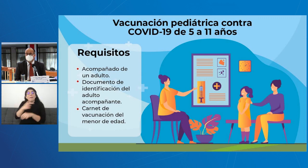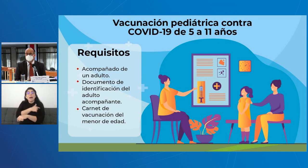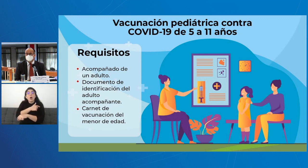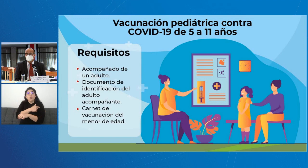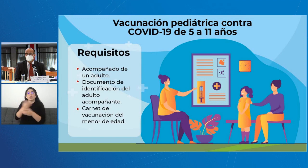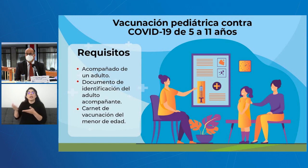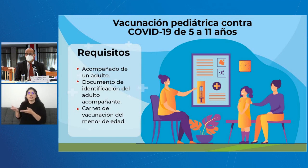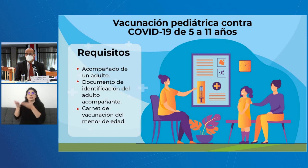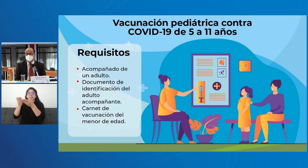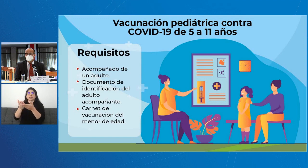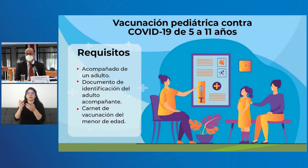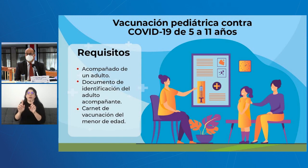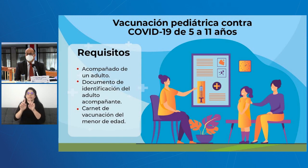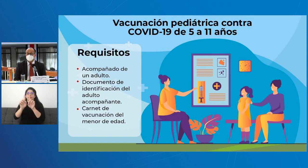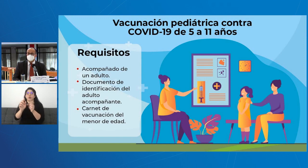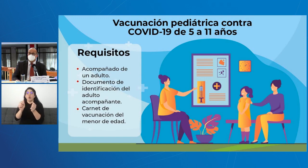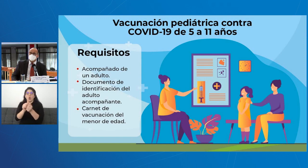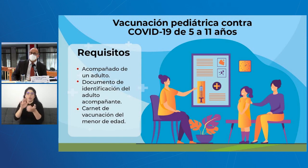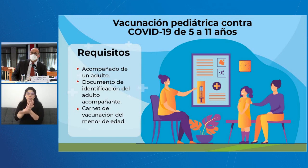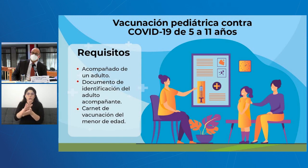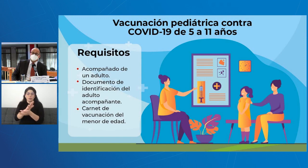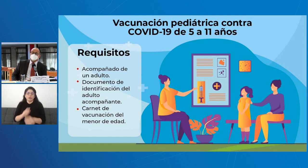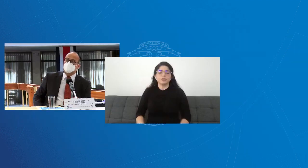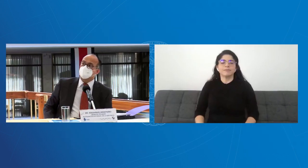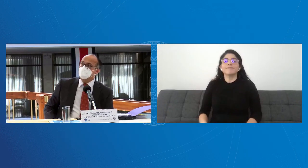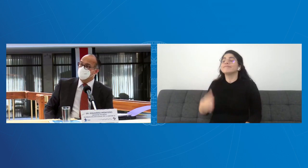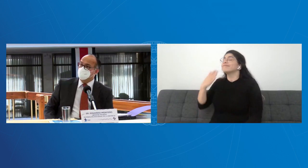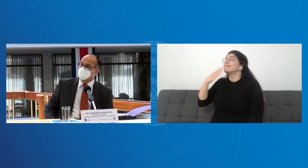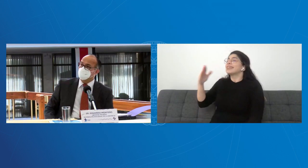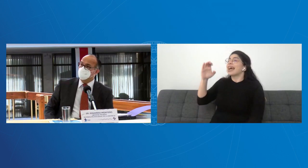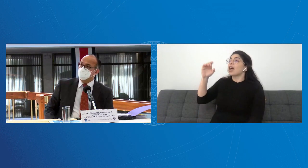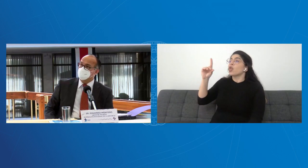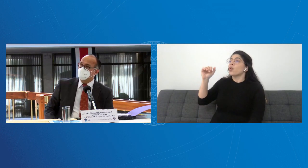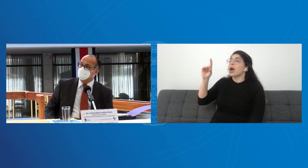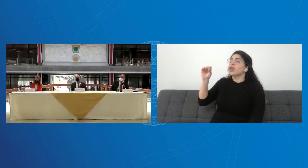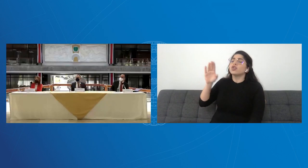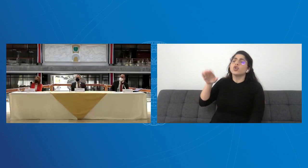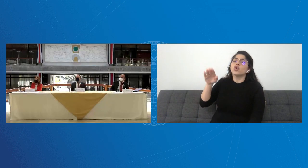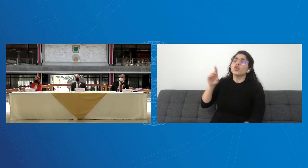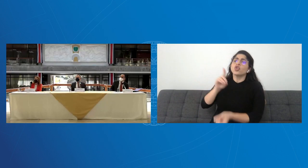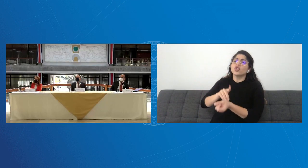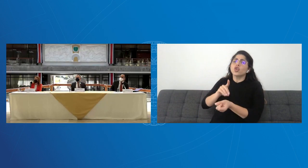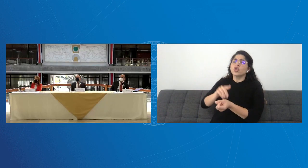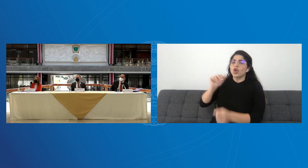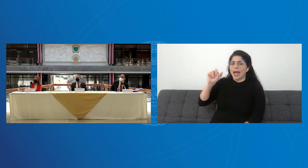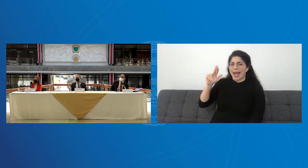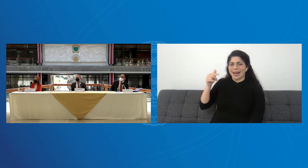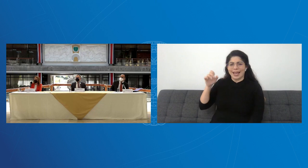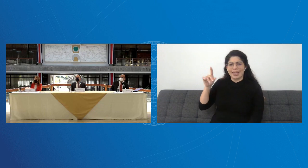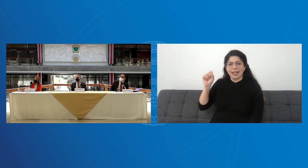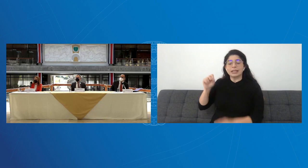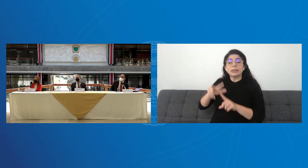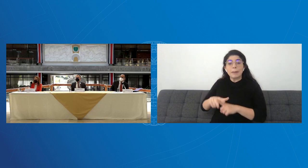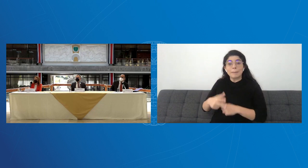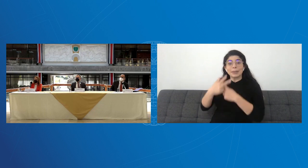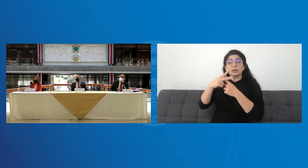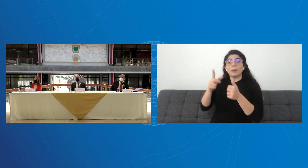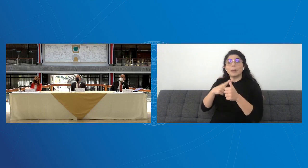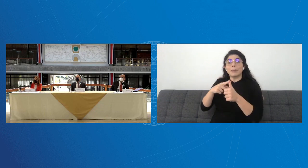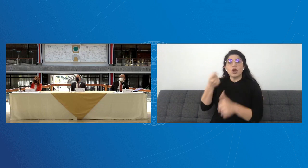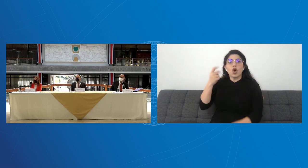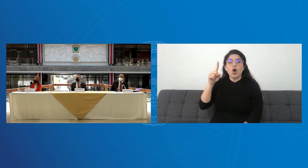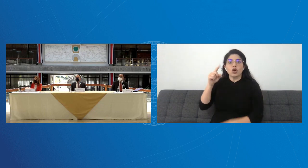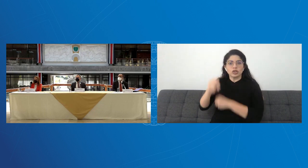gracias, don Eduardo. Doctor Arguedas, se inició masivamente con los niños y niñas de 11 años